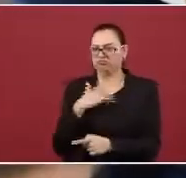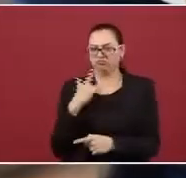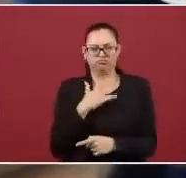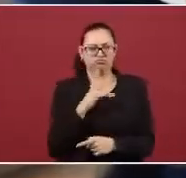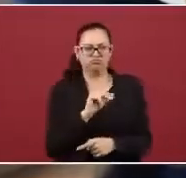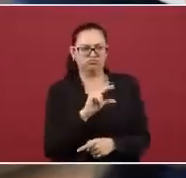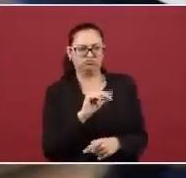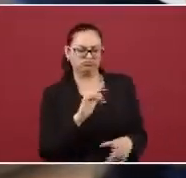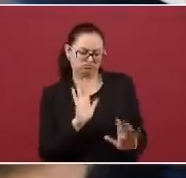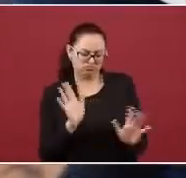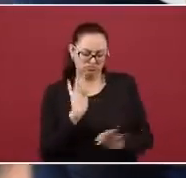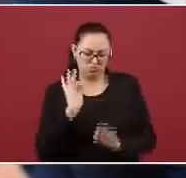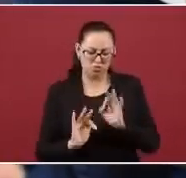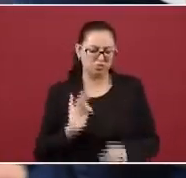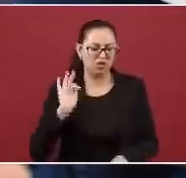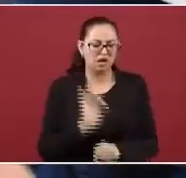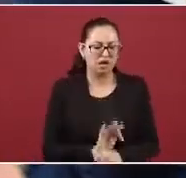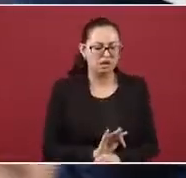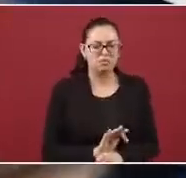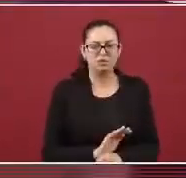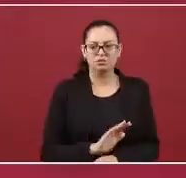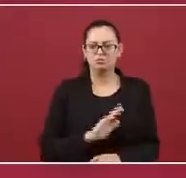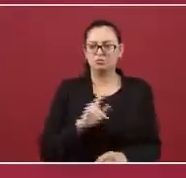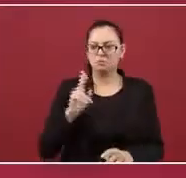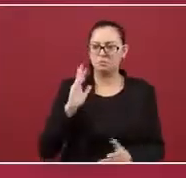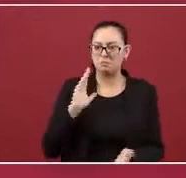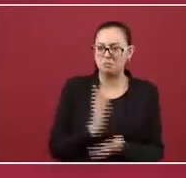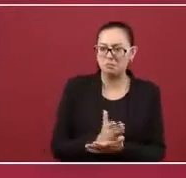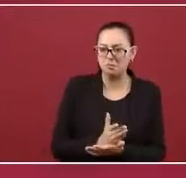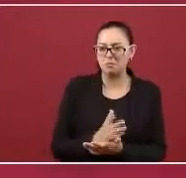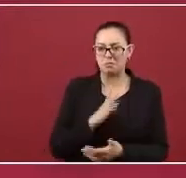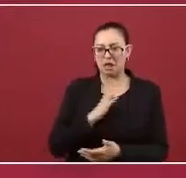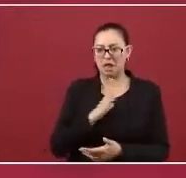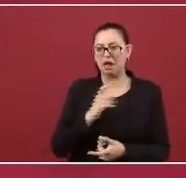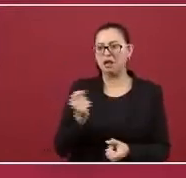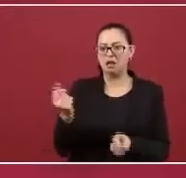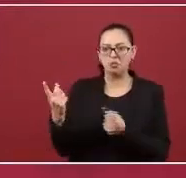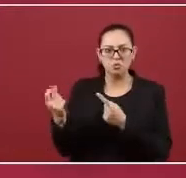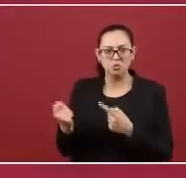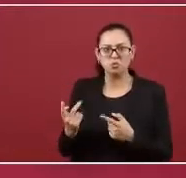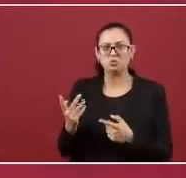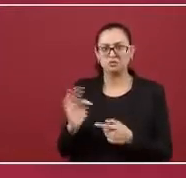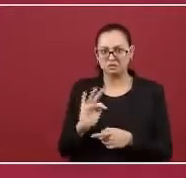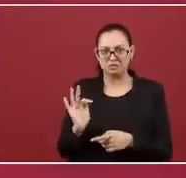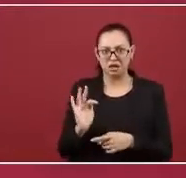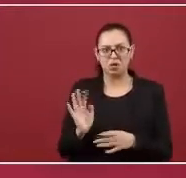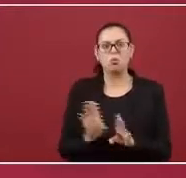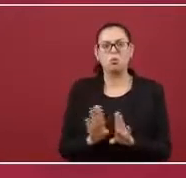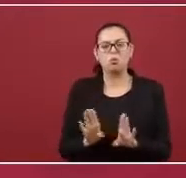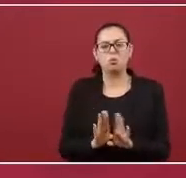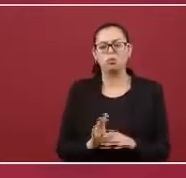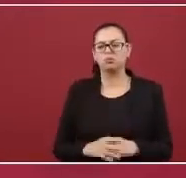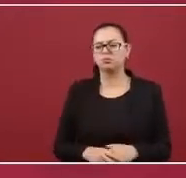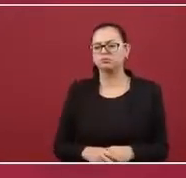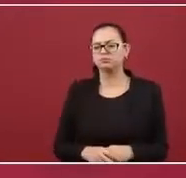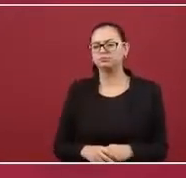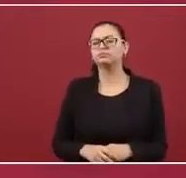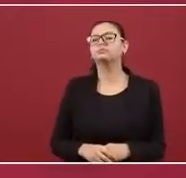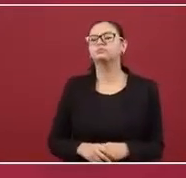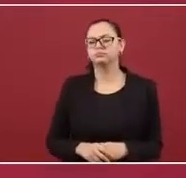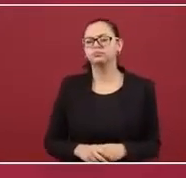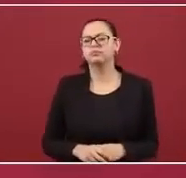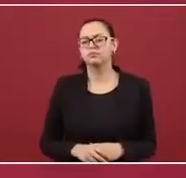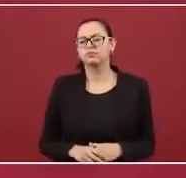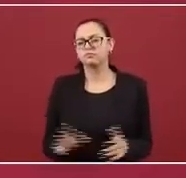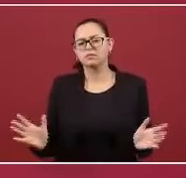y esto detenga el plan, si no ya existen algunos amparos al respecto? Gracias. Sí, se va a buscar hacerlo en el marco de